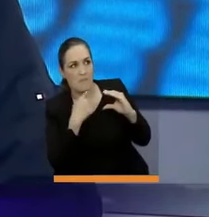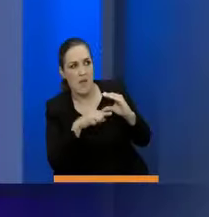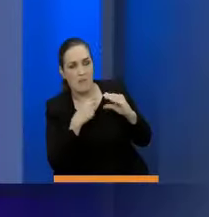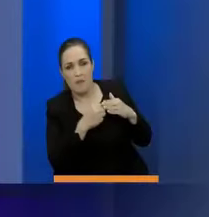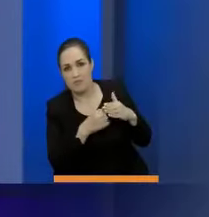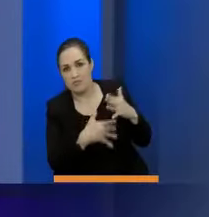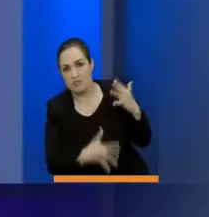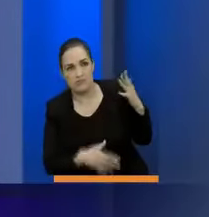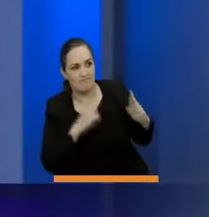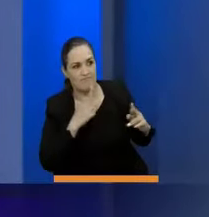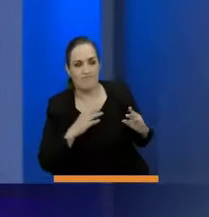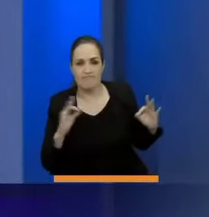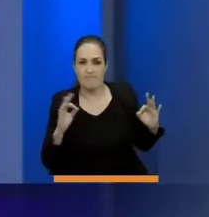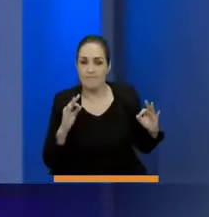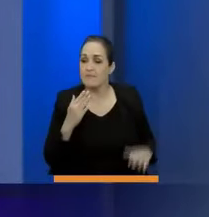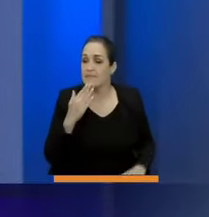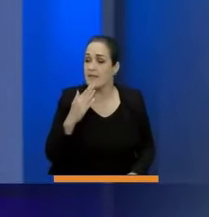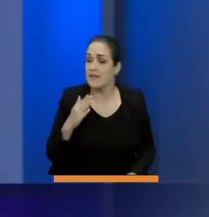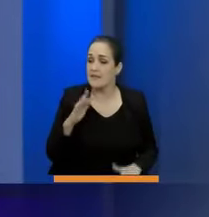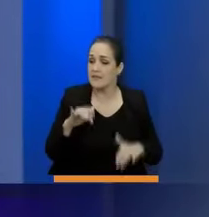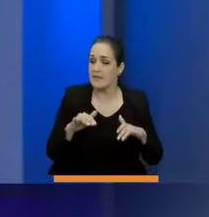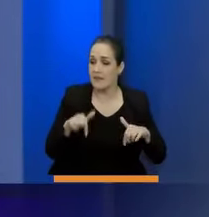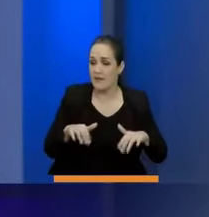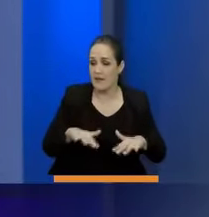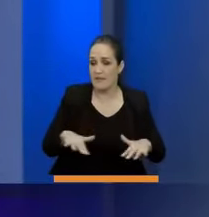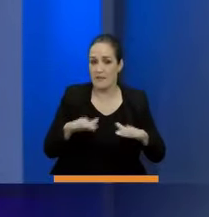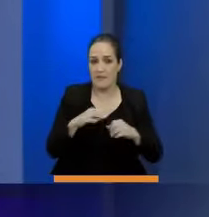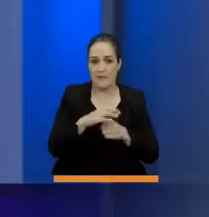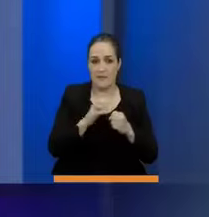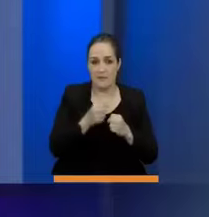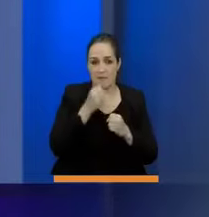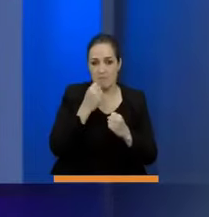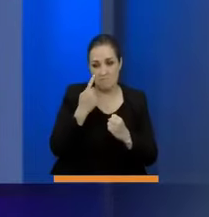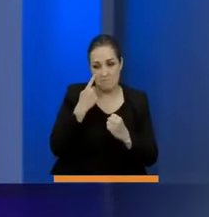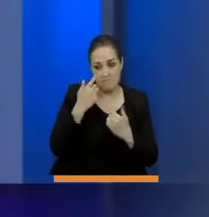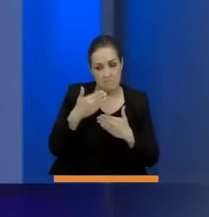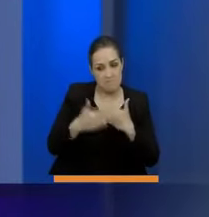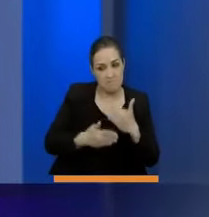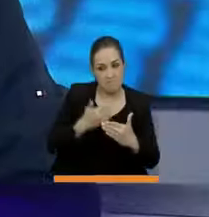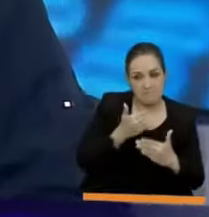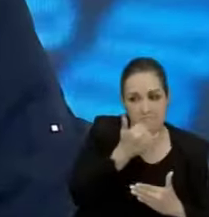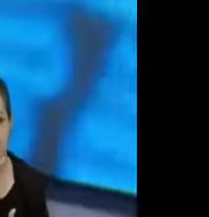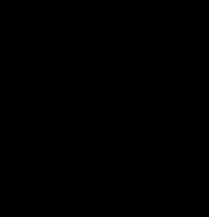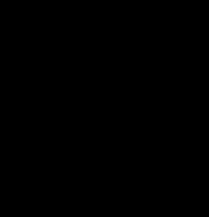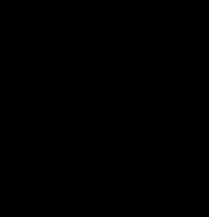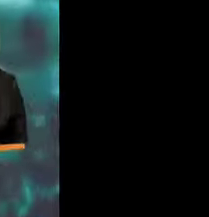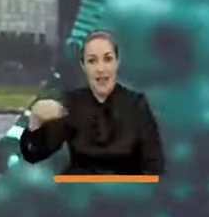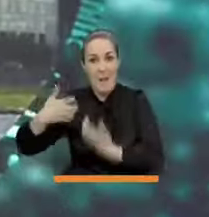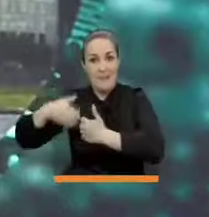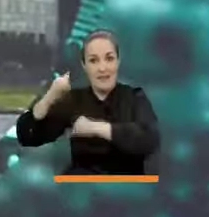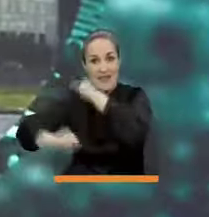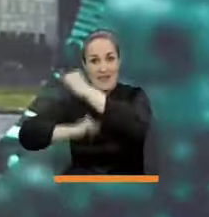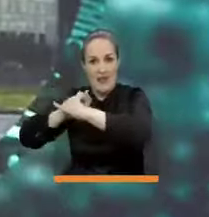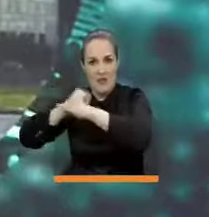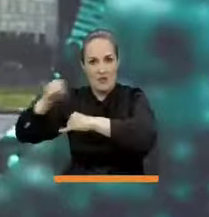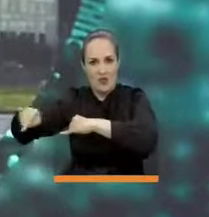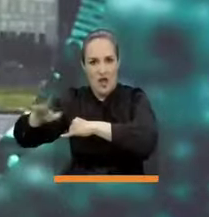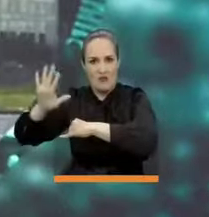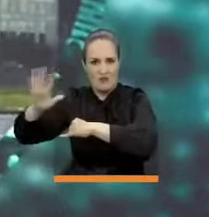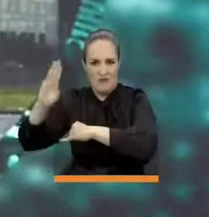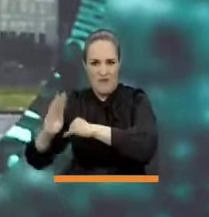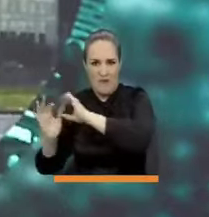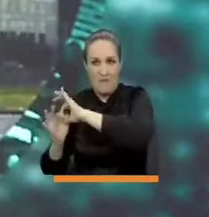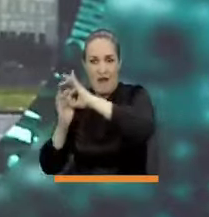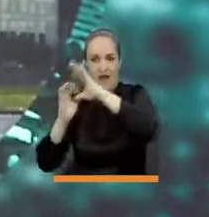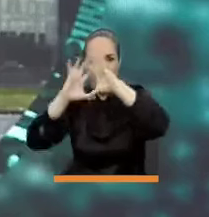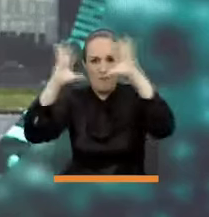Procuradora. Gracias, secretario, por este espacio en RTVC Noticias, y estaremos atentos al desarrollo de estas denuncias. Bueno, muchas gracias. Sin embargo, no todo es malo.